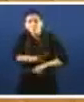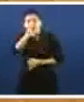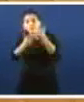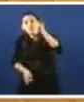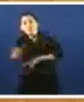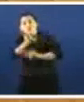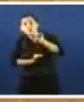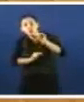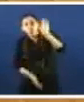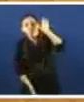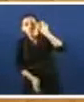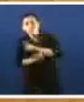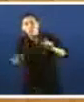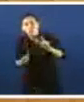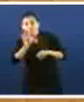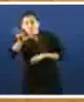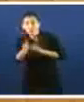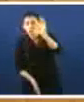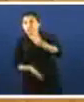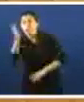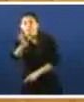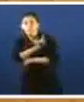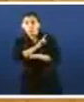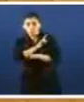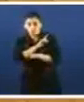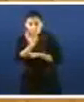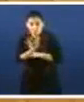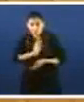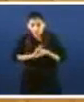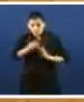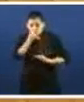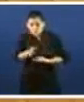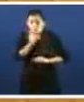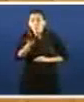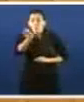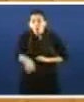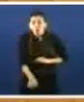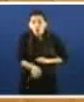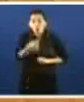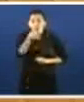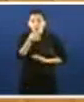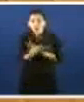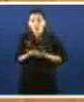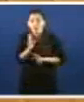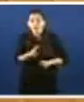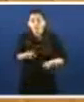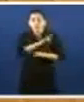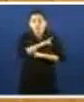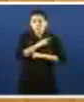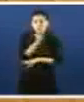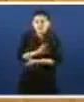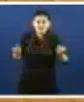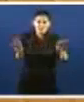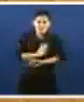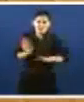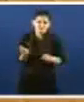xentes do noso país ao desemprego e un moi acaído porque hoxe que vostedes dixeron que estaban a traballar por os desempregados é mellor que dixen de traballar por eles